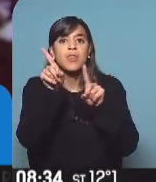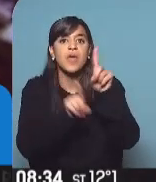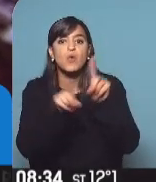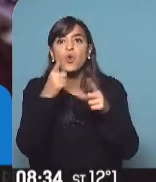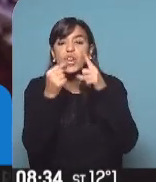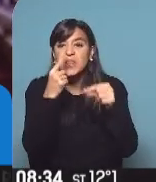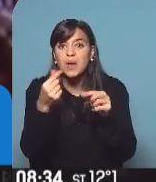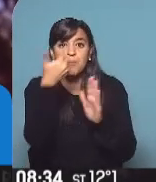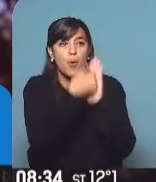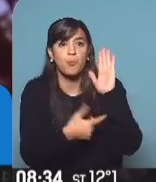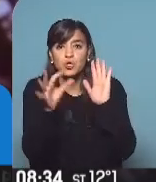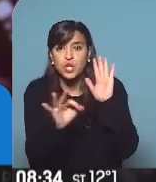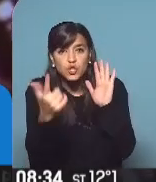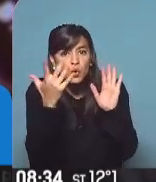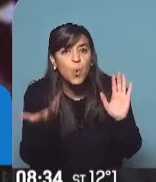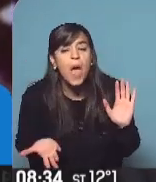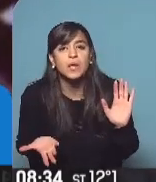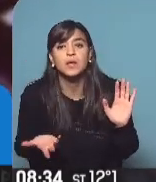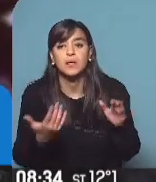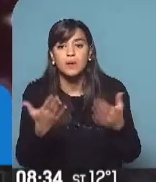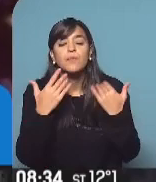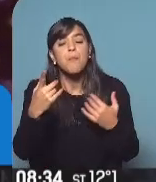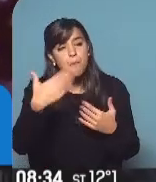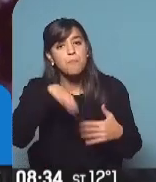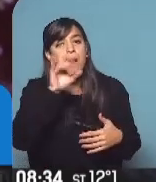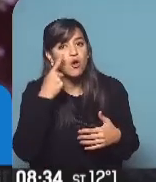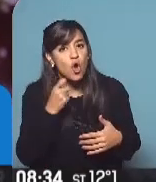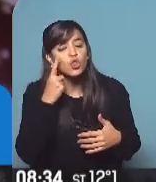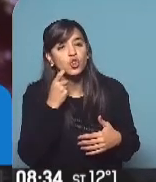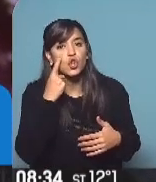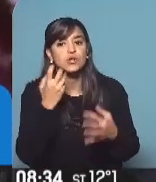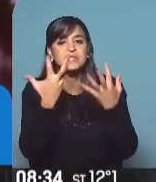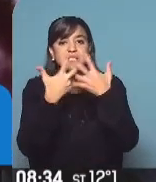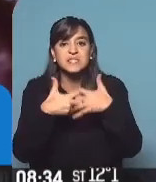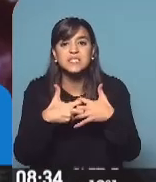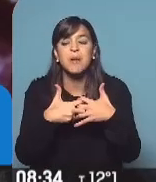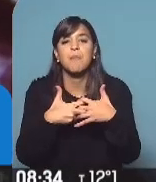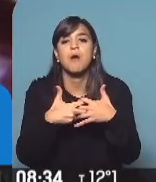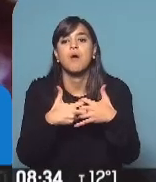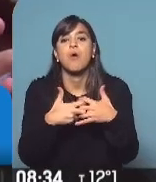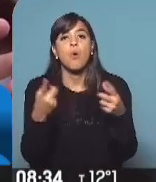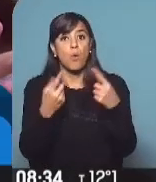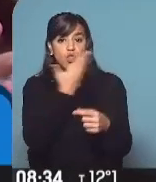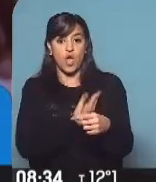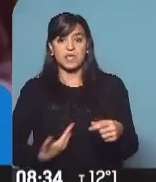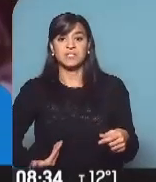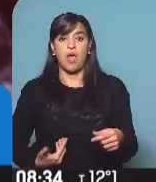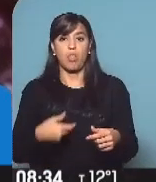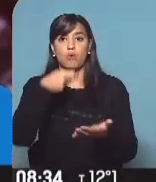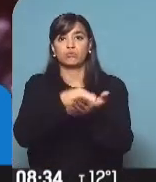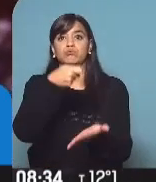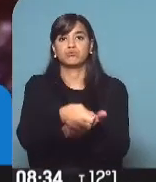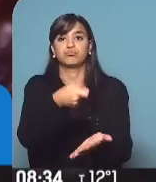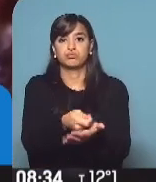critican podemos coincidir que es más control el sistema cuando el estado garantiza todo y